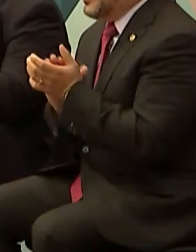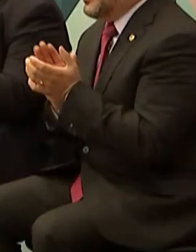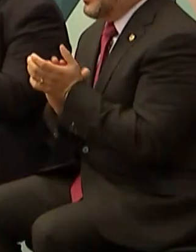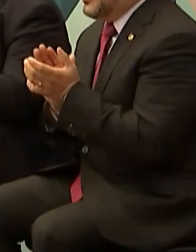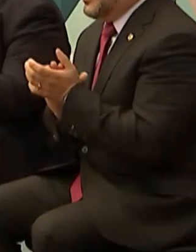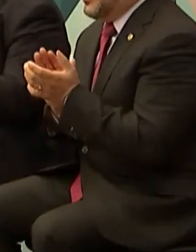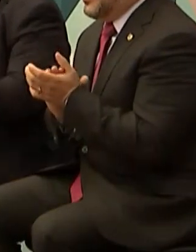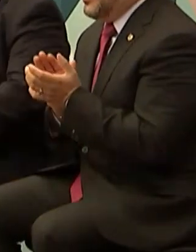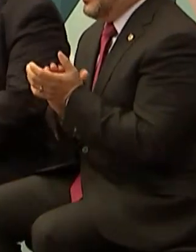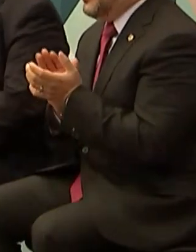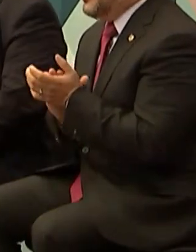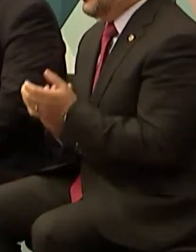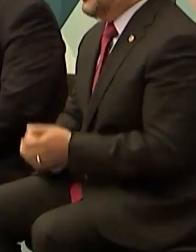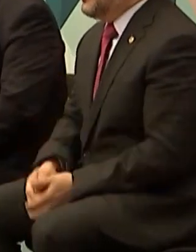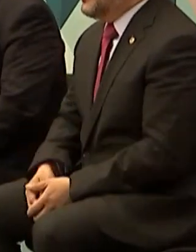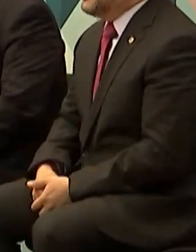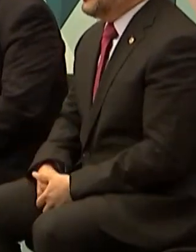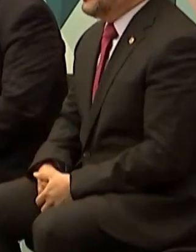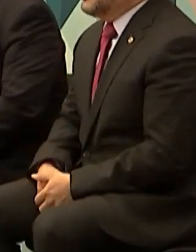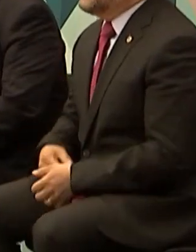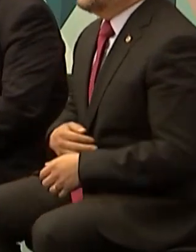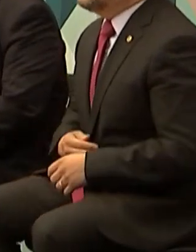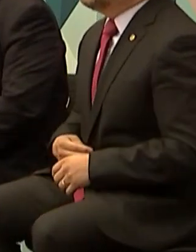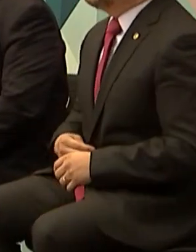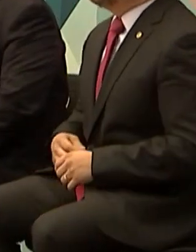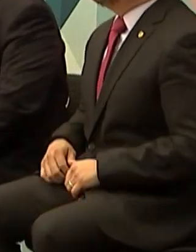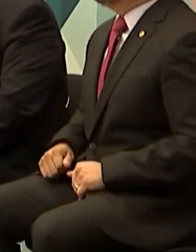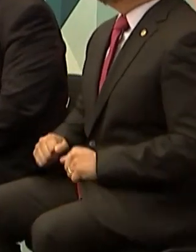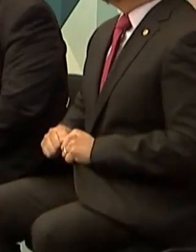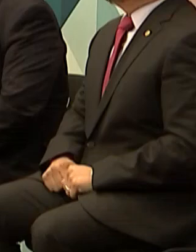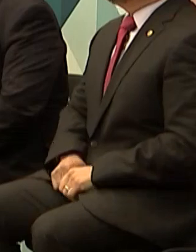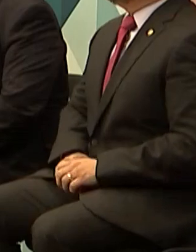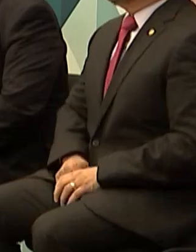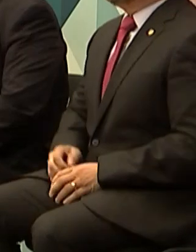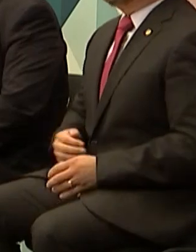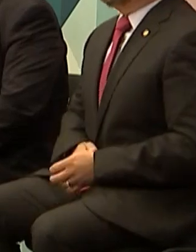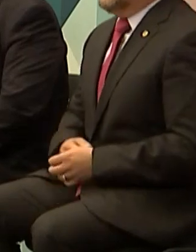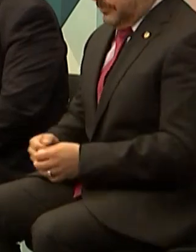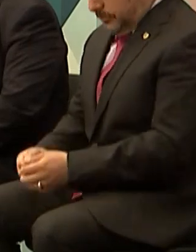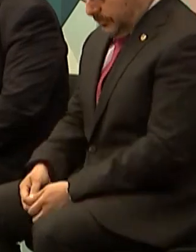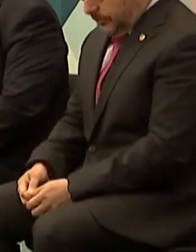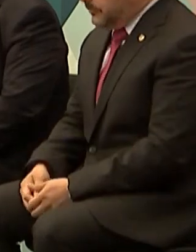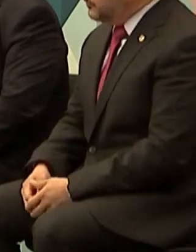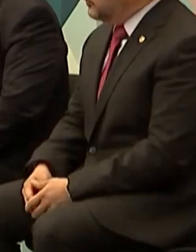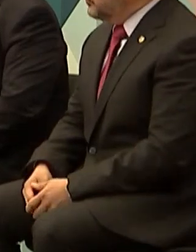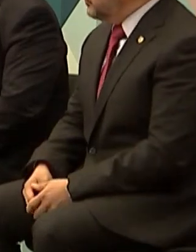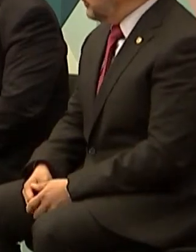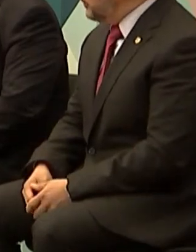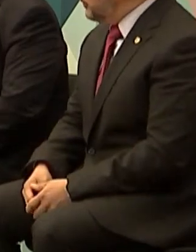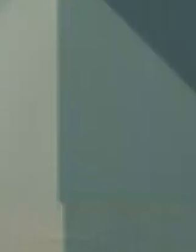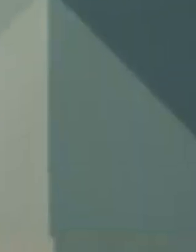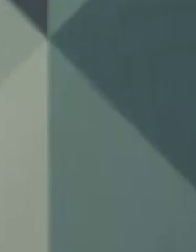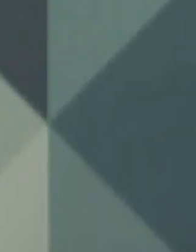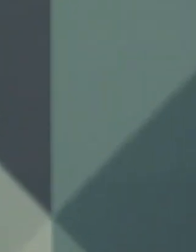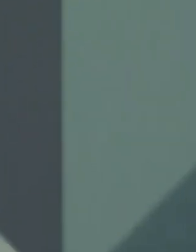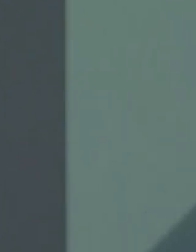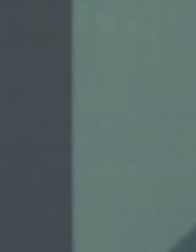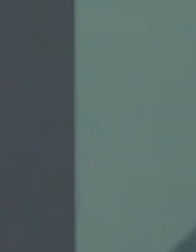El titular de la Unidad de Administración y Finanzas de la Secretaría de Educación Pública, Óscar Flores